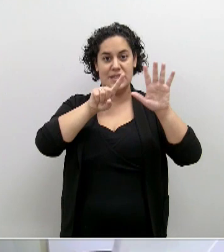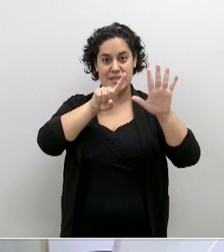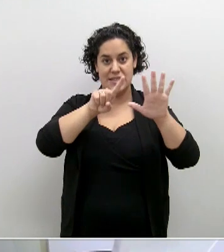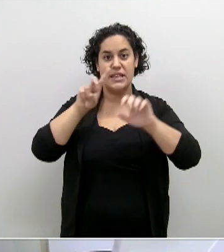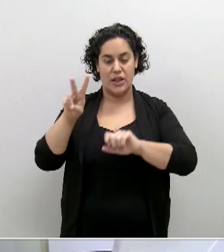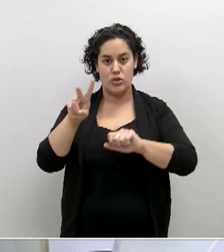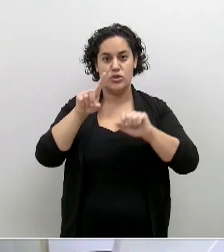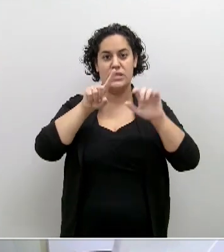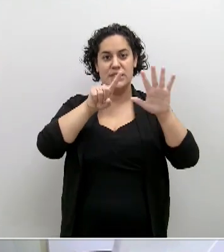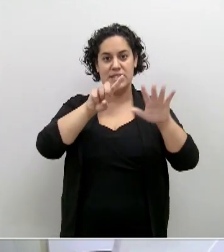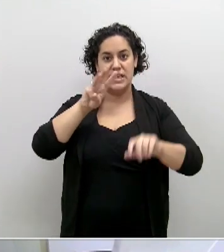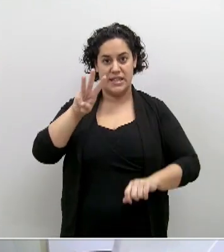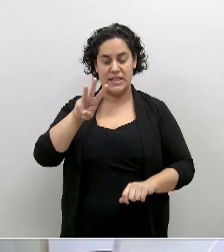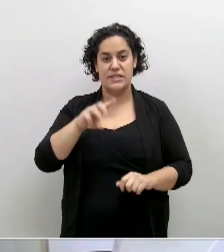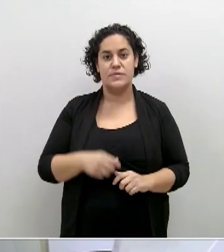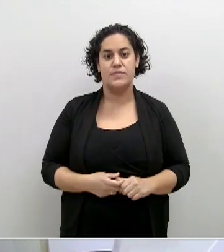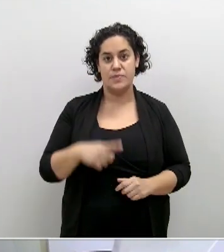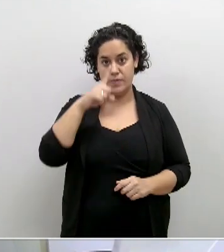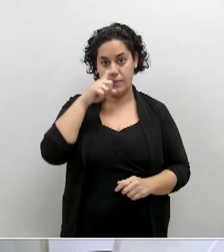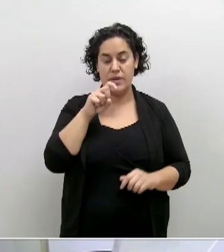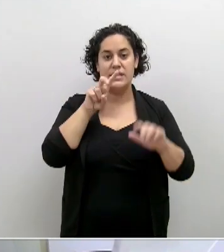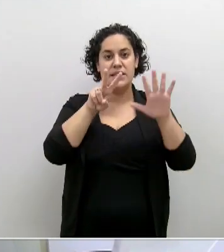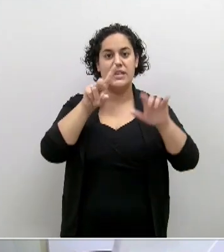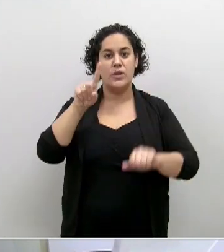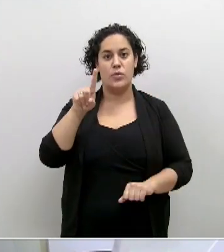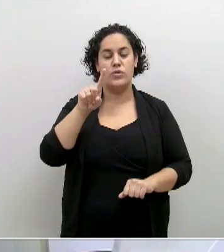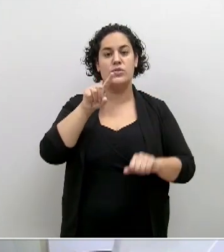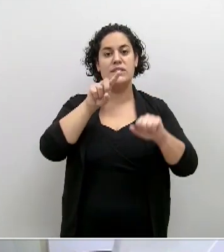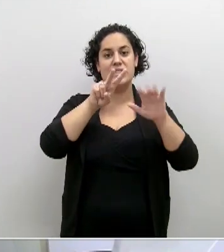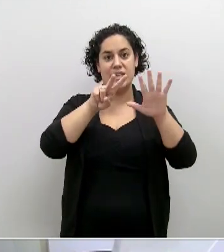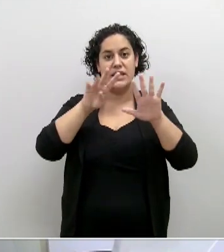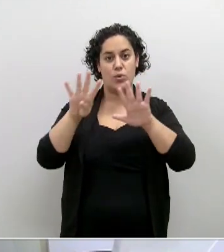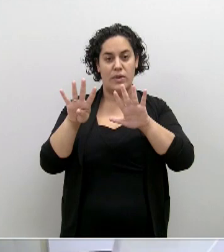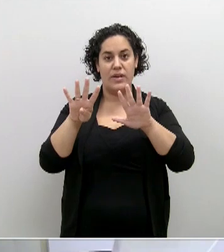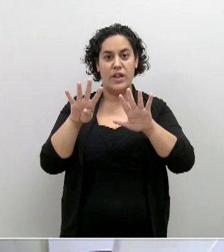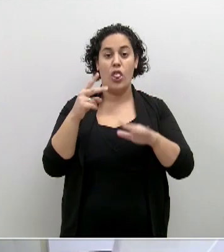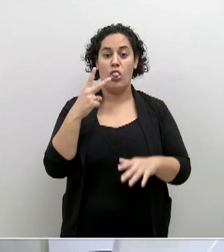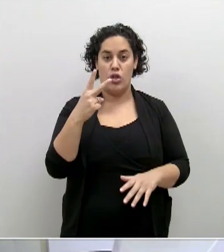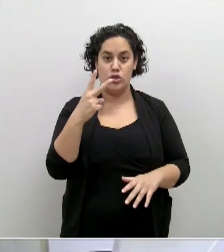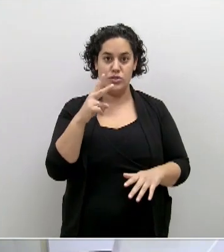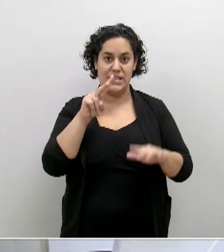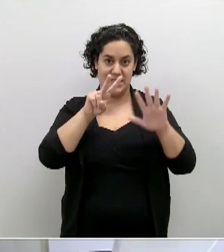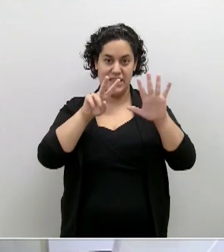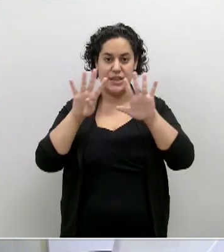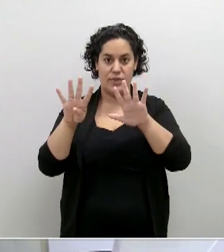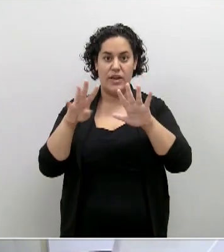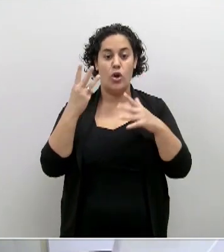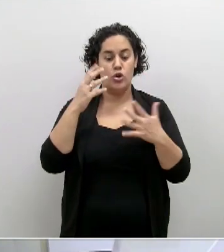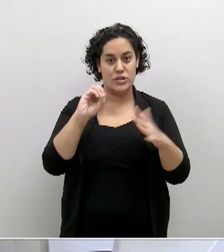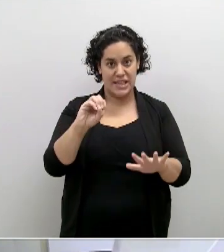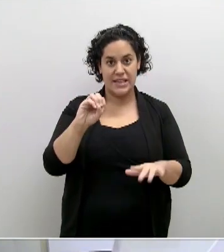62, 63 años, 71, 79, 2 personas de 79,